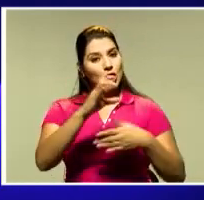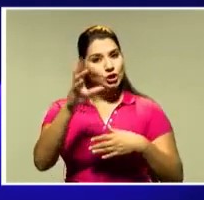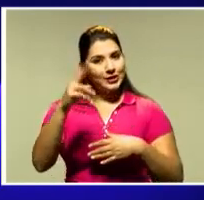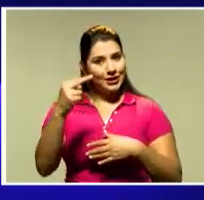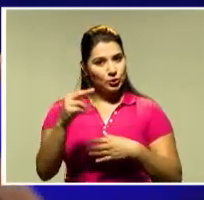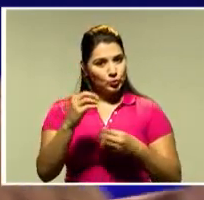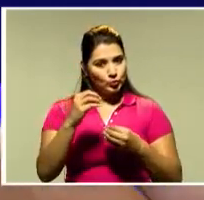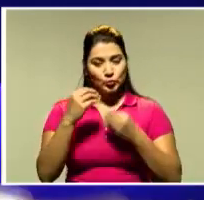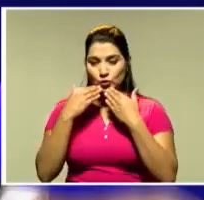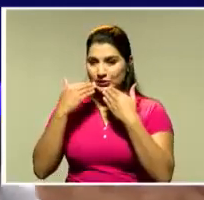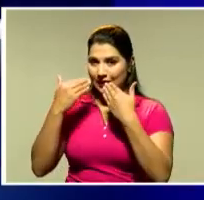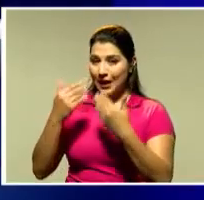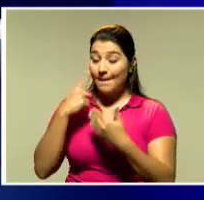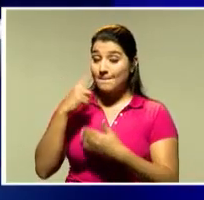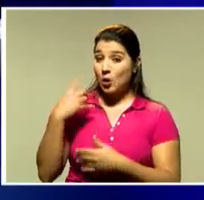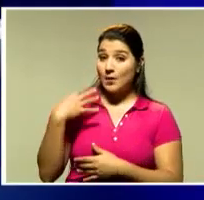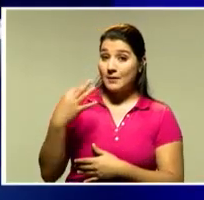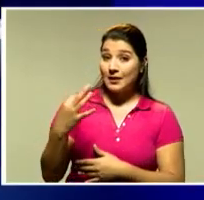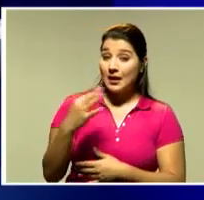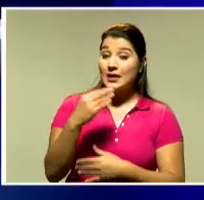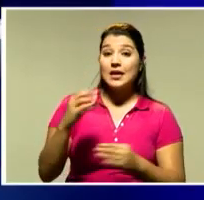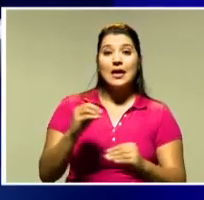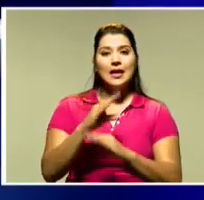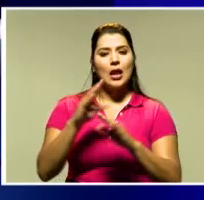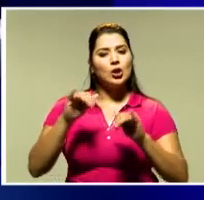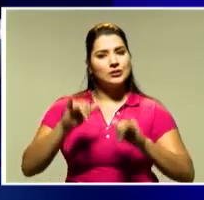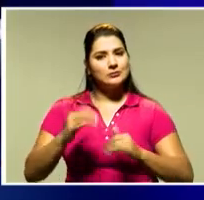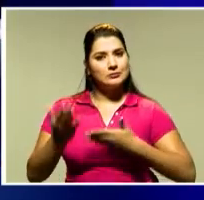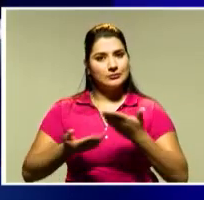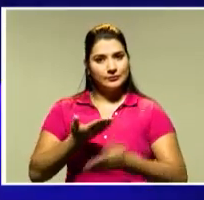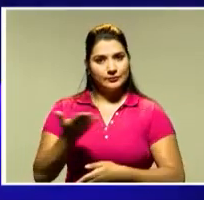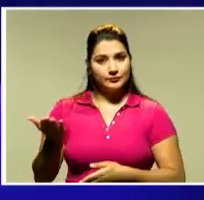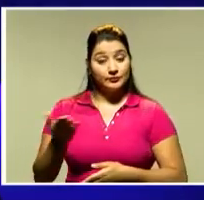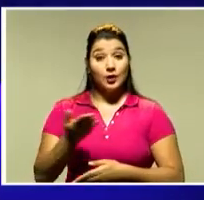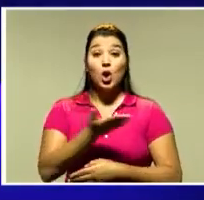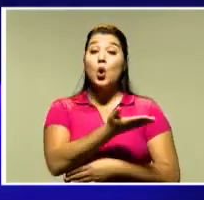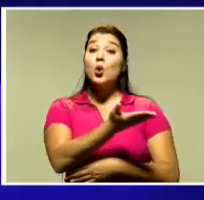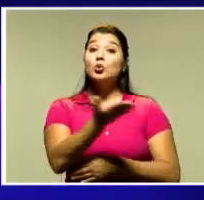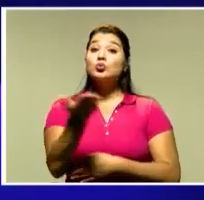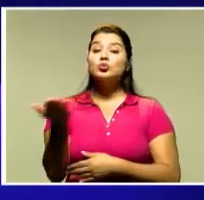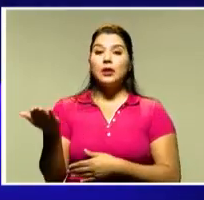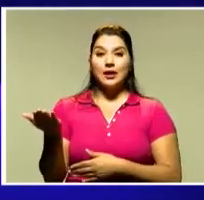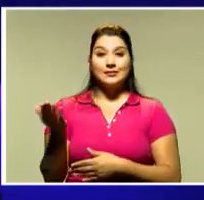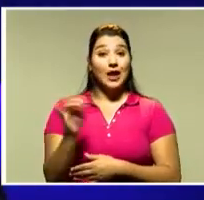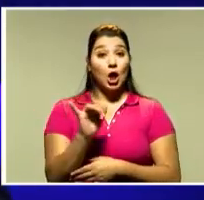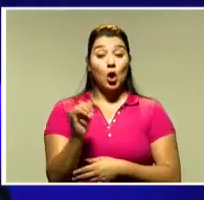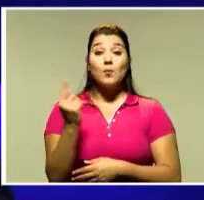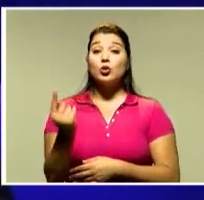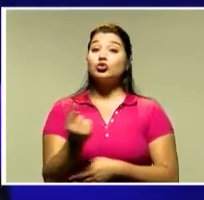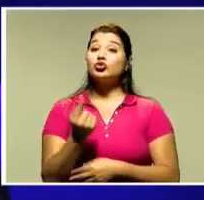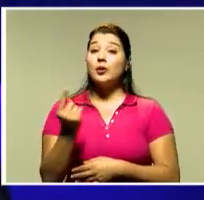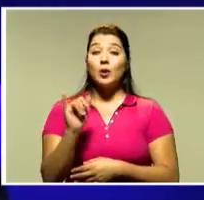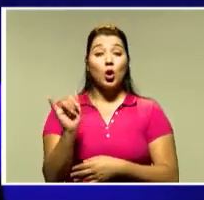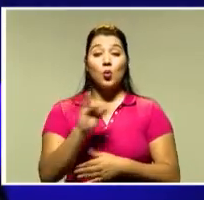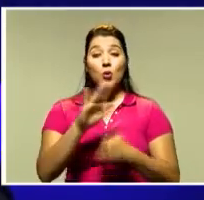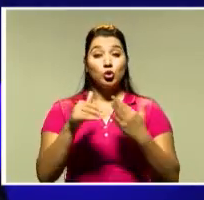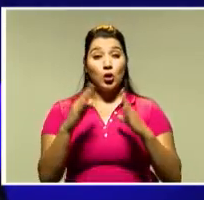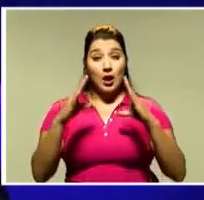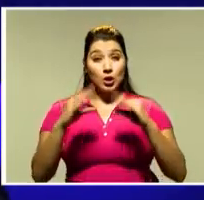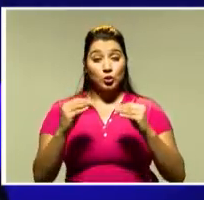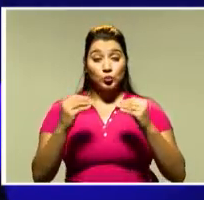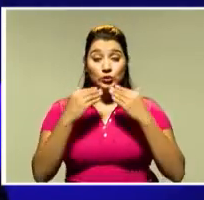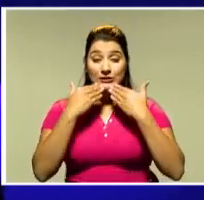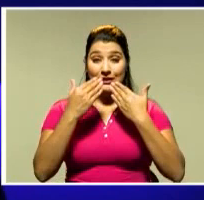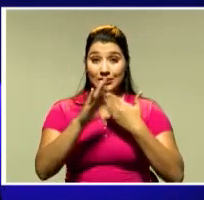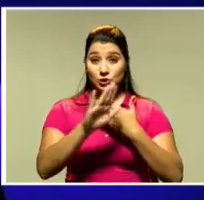Noticias. Muchas gracias por invitarme y por supuesto que aquí estaremos. Y a ustedes, como siempre, como todas las noches, agradecerles